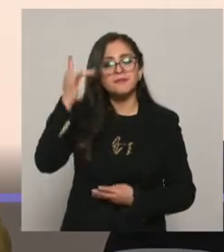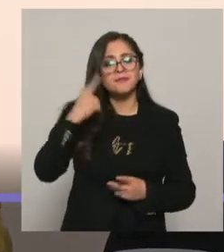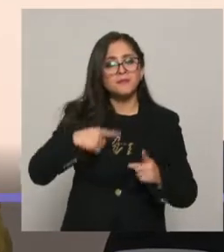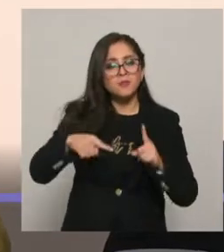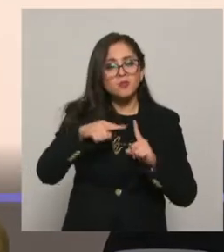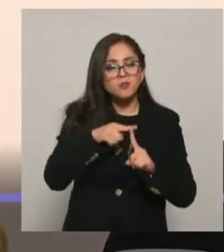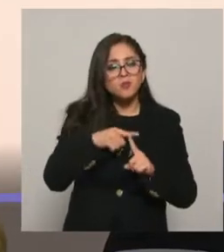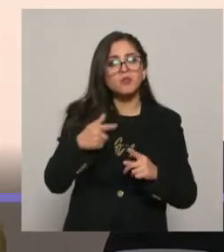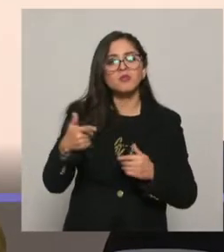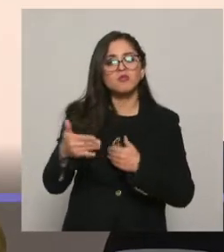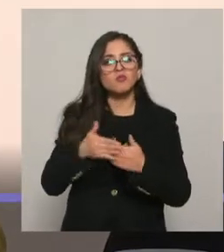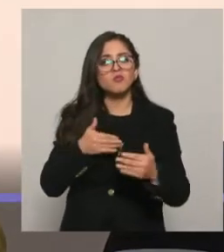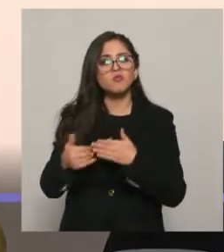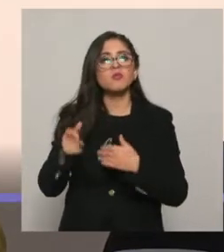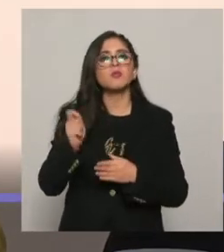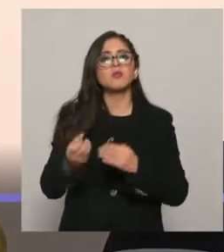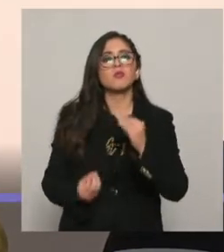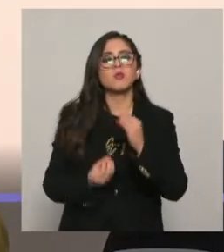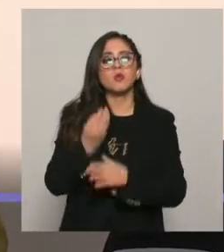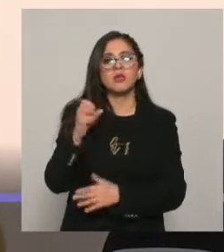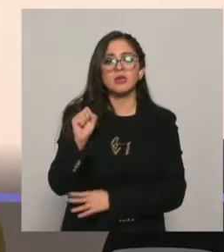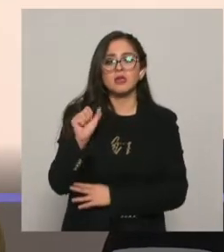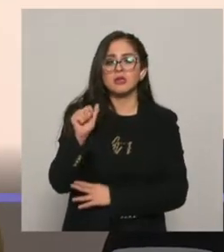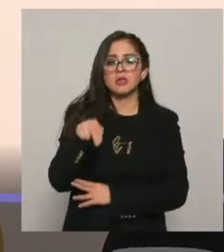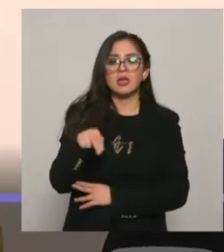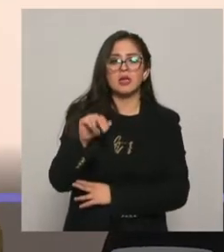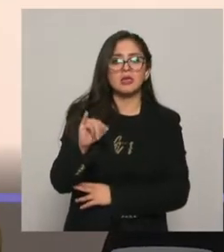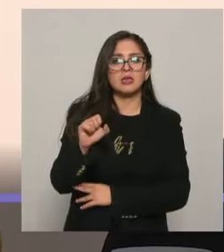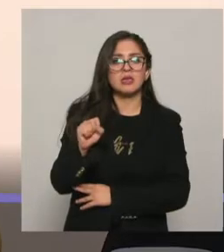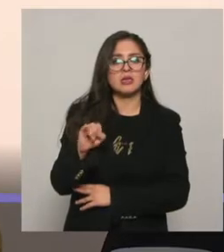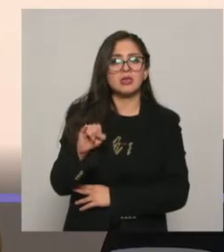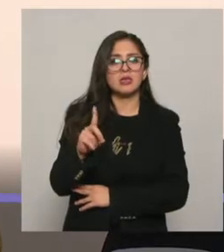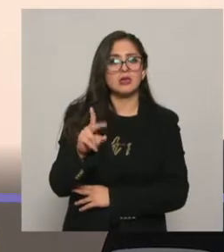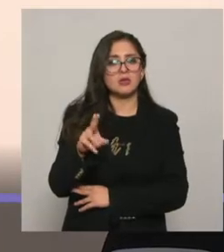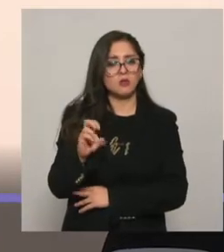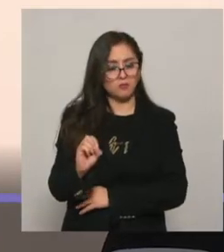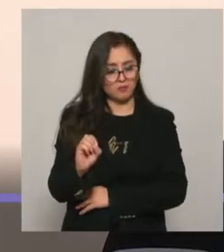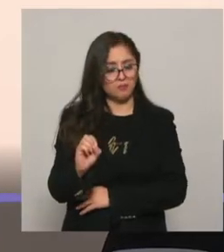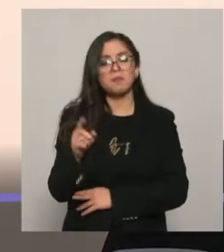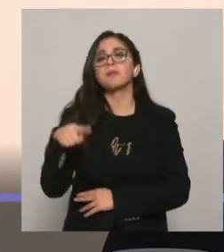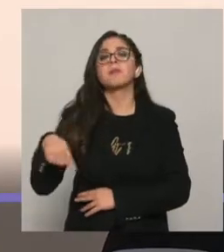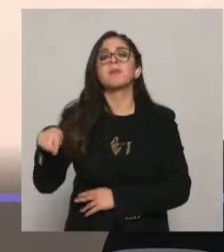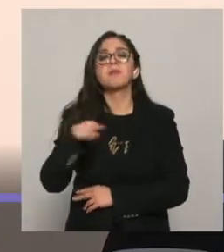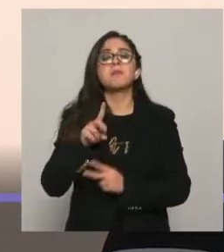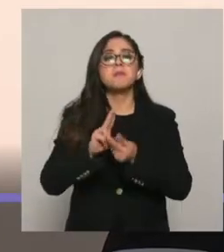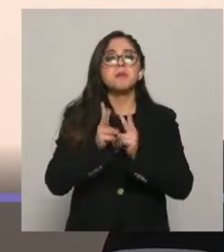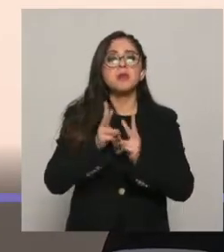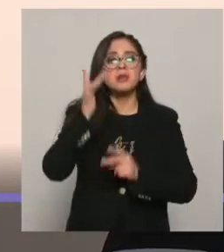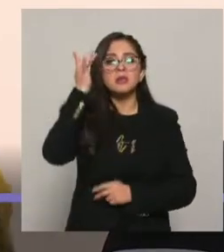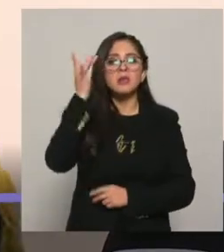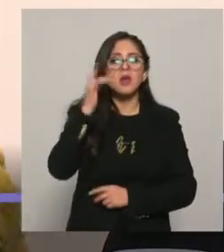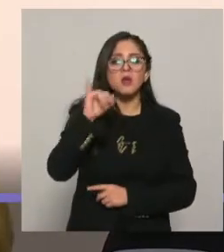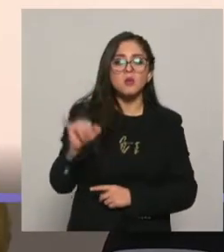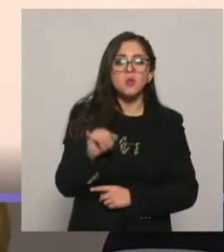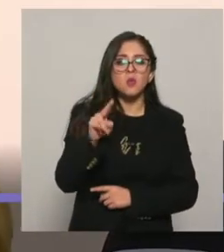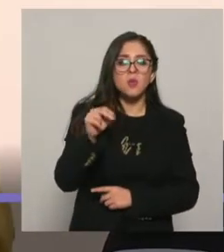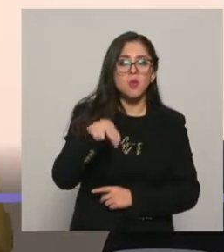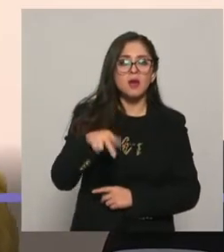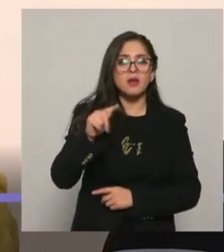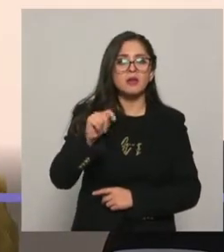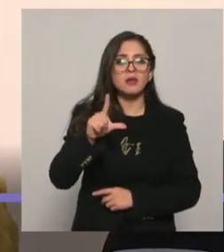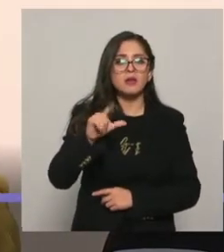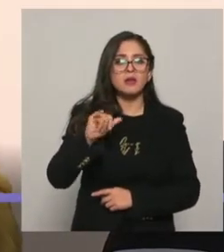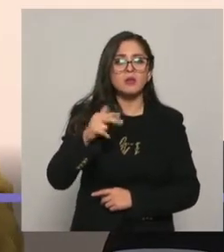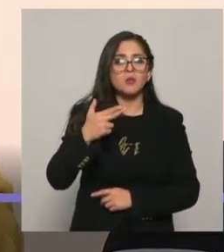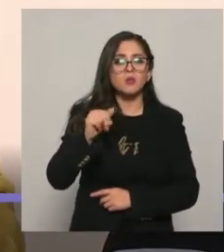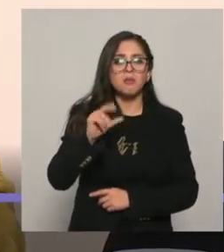más moderno, el de San Isidro. Pero los vecinos de San Juan Tlilhuacán dijeron, no, nosotros queremos